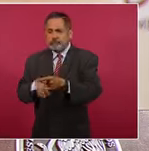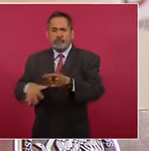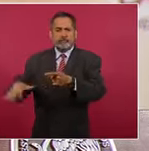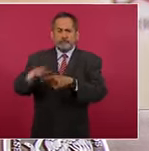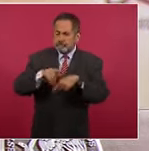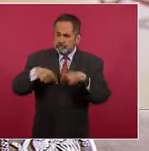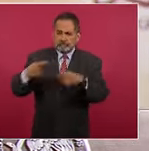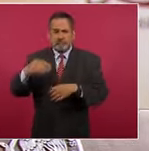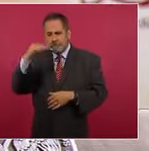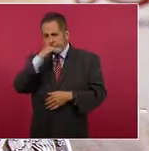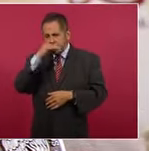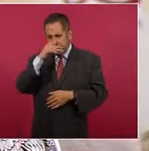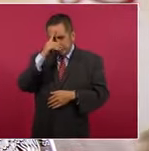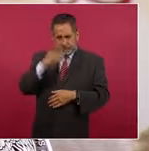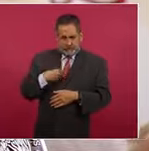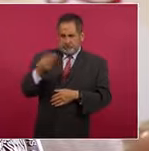gratuita.